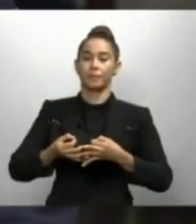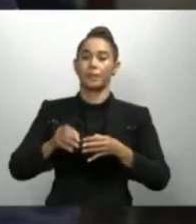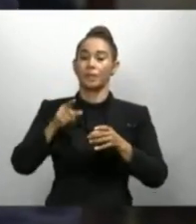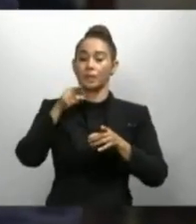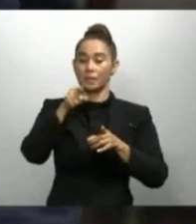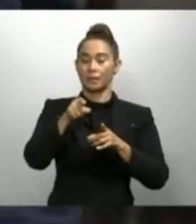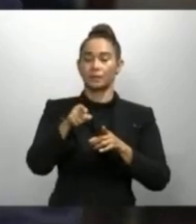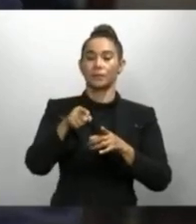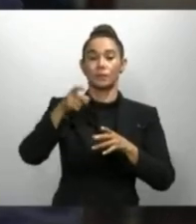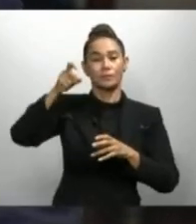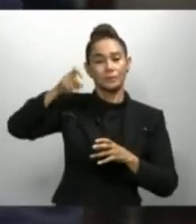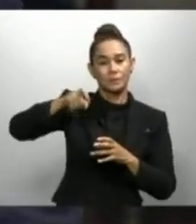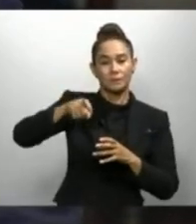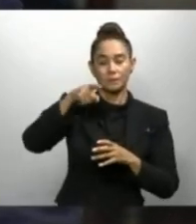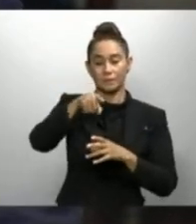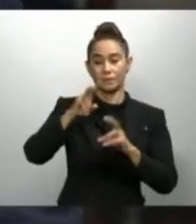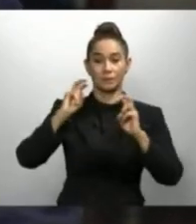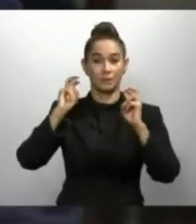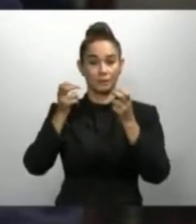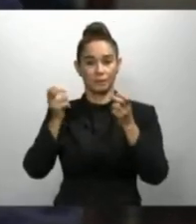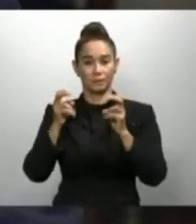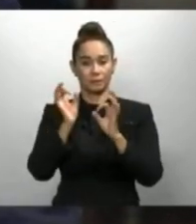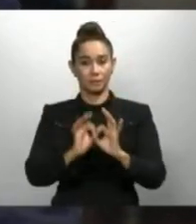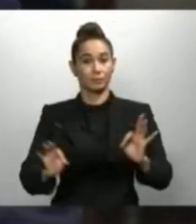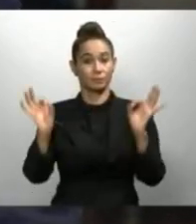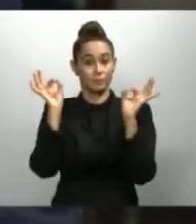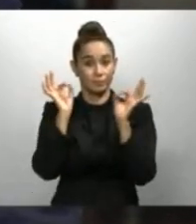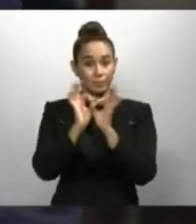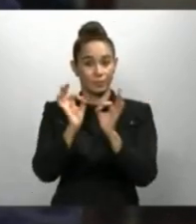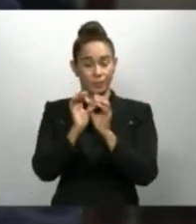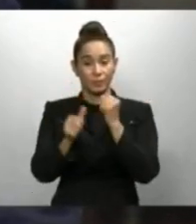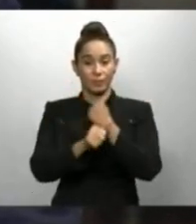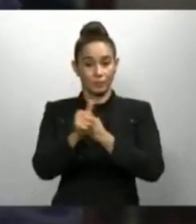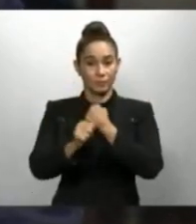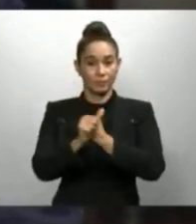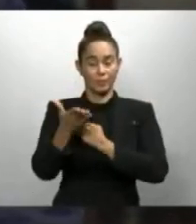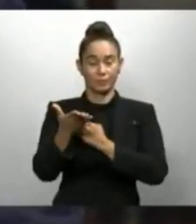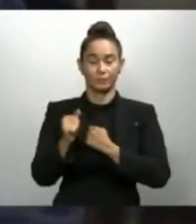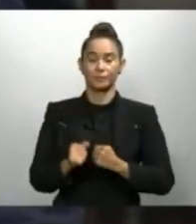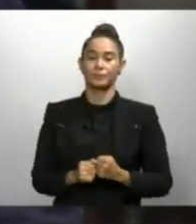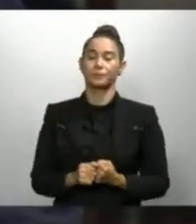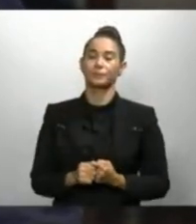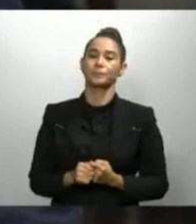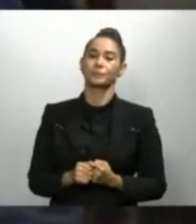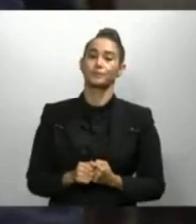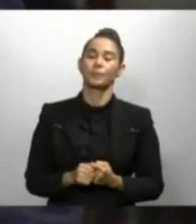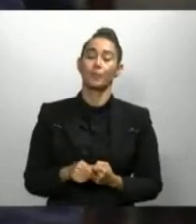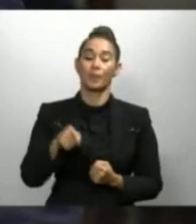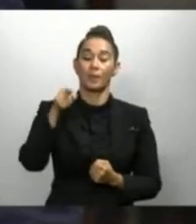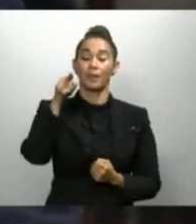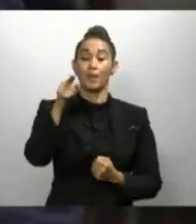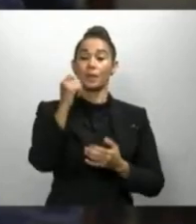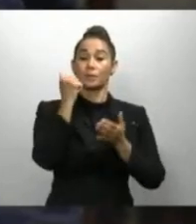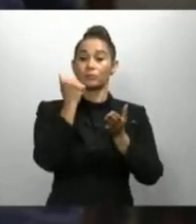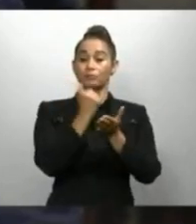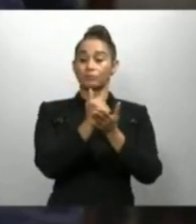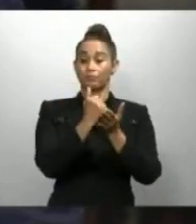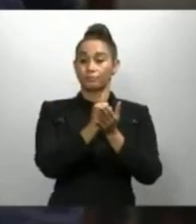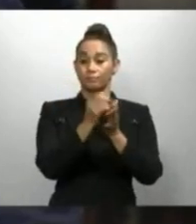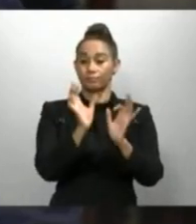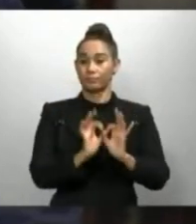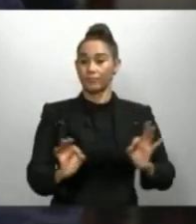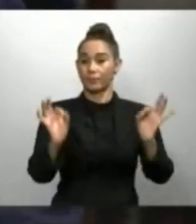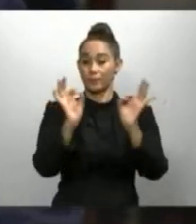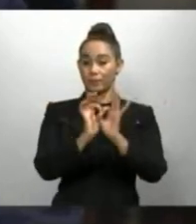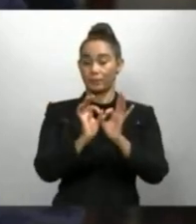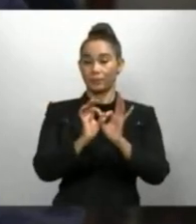que requiere este tema de gran magnitud. Este es un sello distintivo de